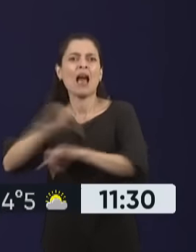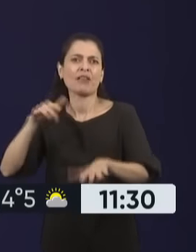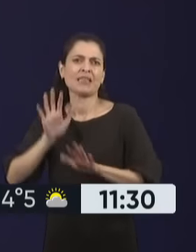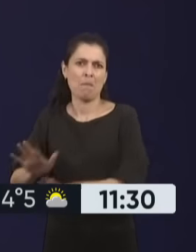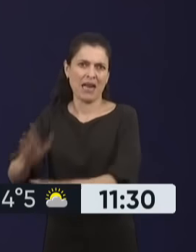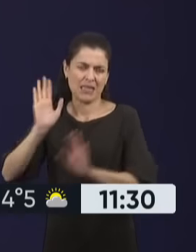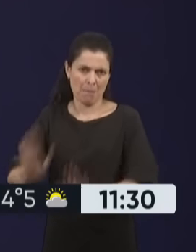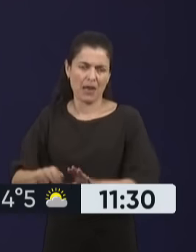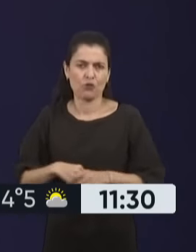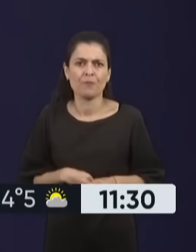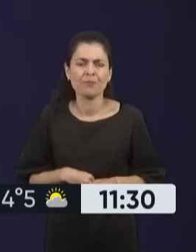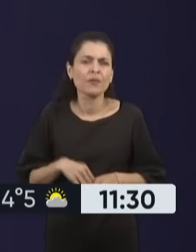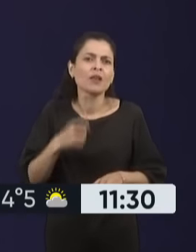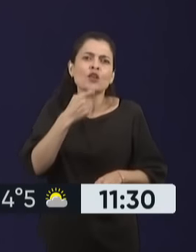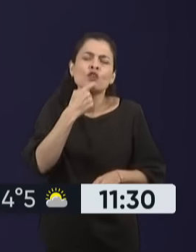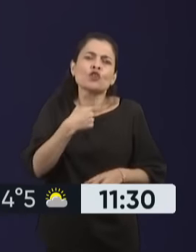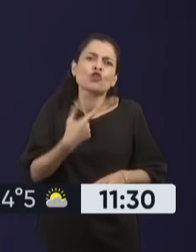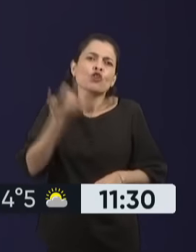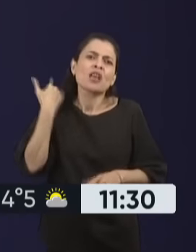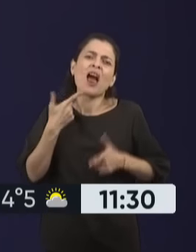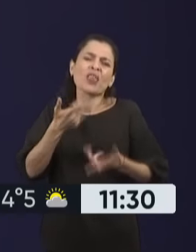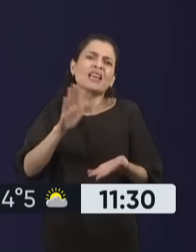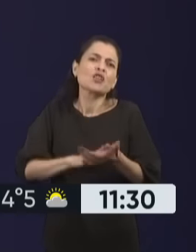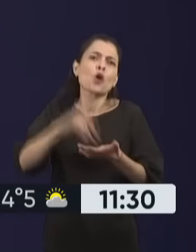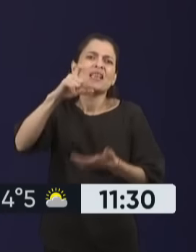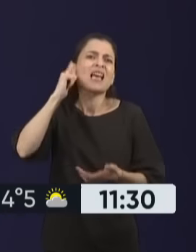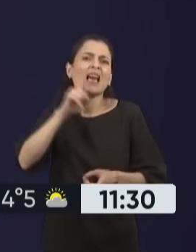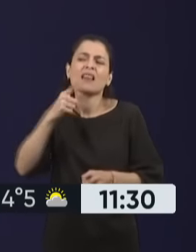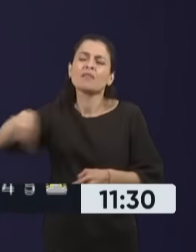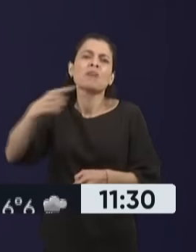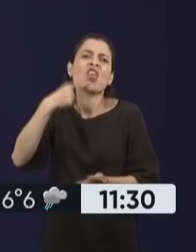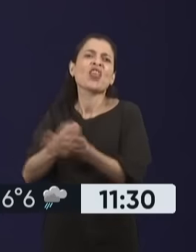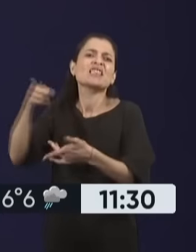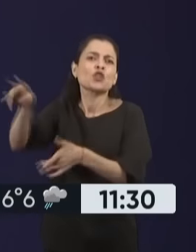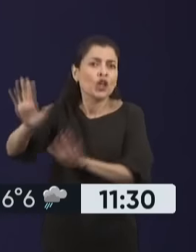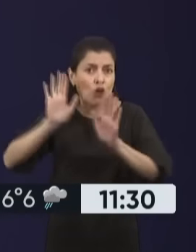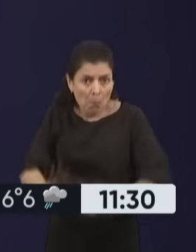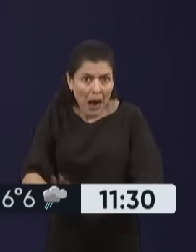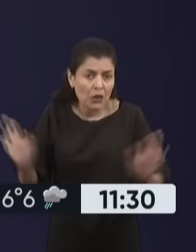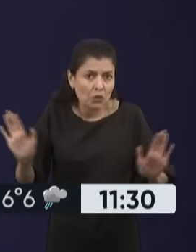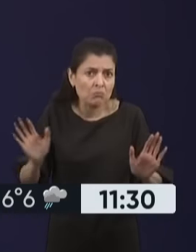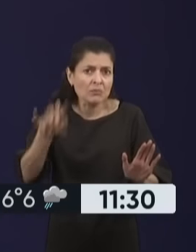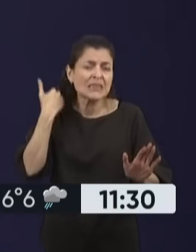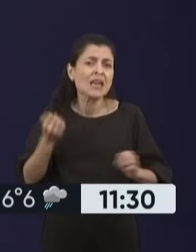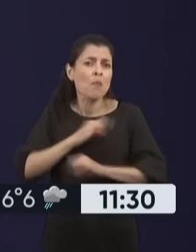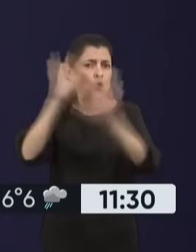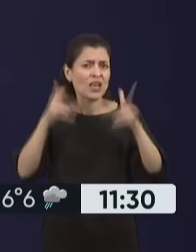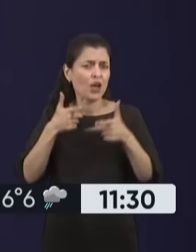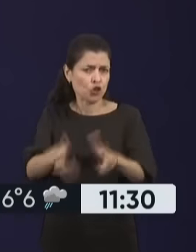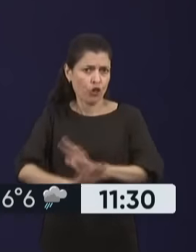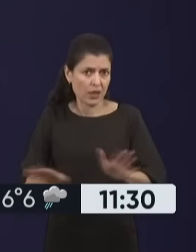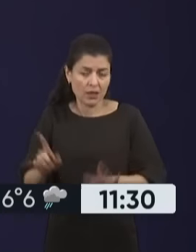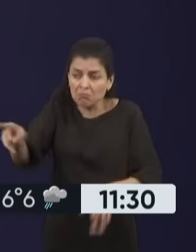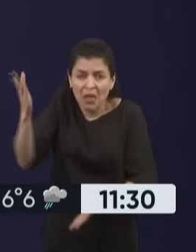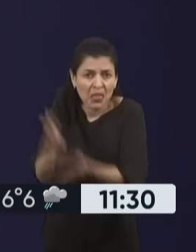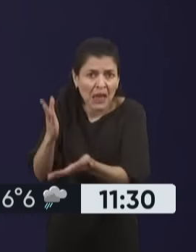la postura con respecto a la decisión de la cgt hacer paro eh están en su derecho a hacer